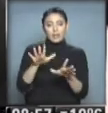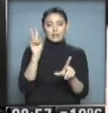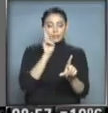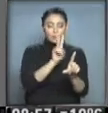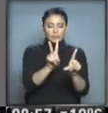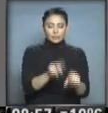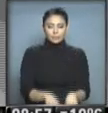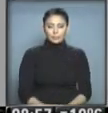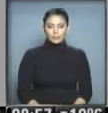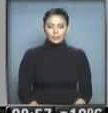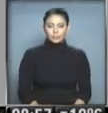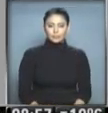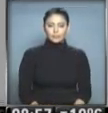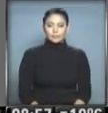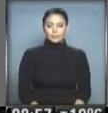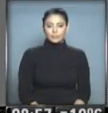que se vivió.